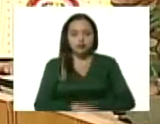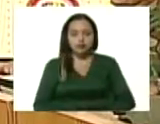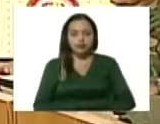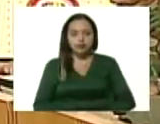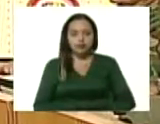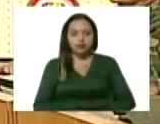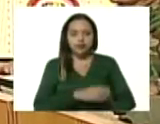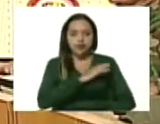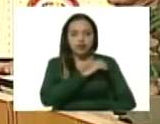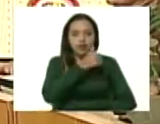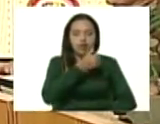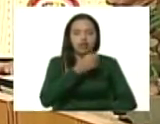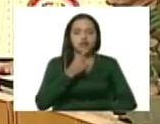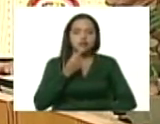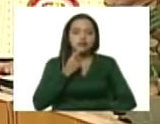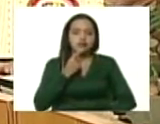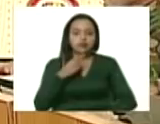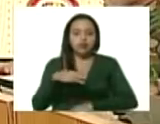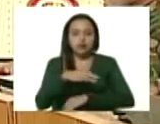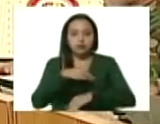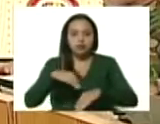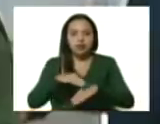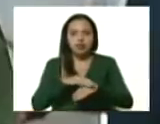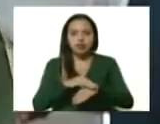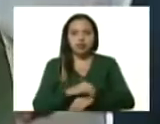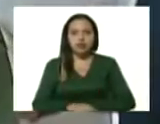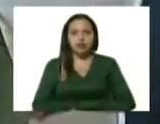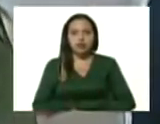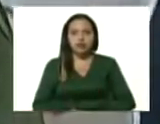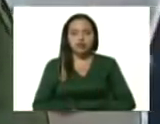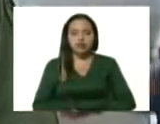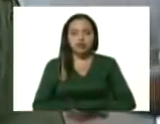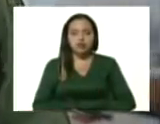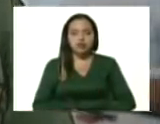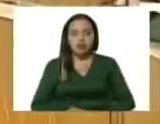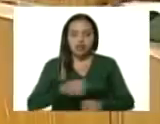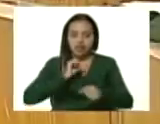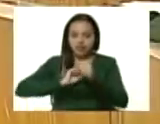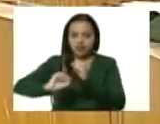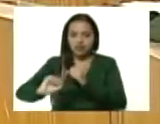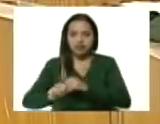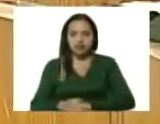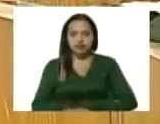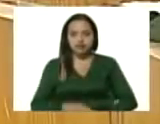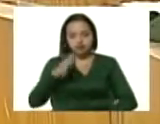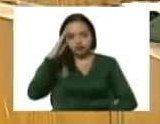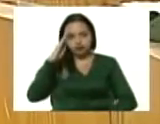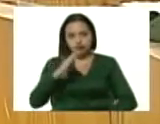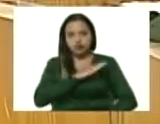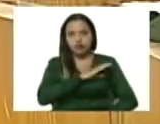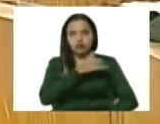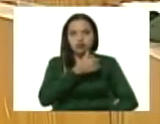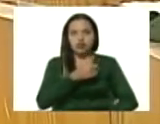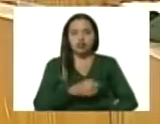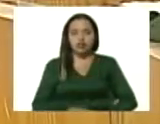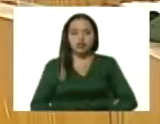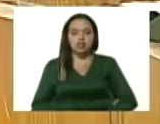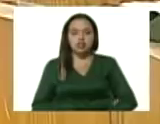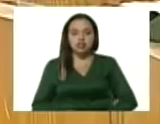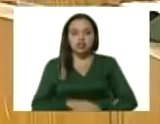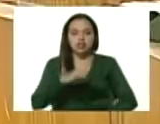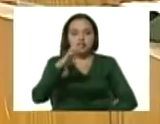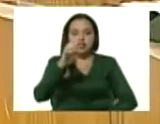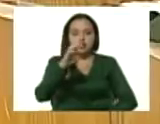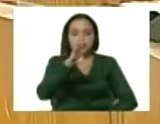jefe Vladimir Padrino López, ministro del Poder Popular para la Defensa, al almirante en jefe Remigio Ceballos Hichazo,